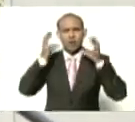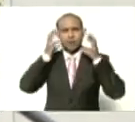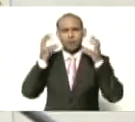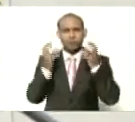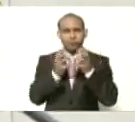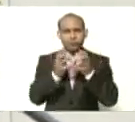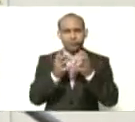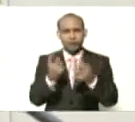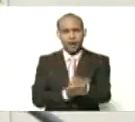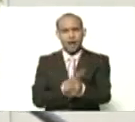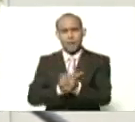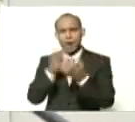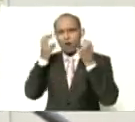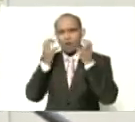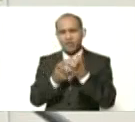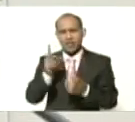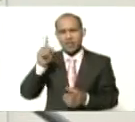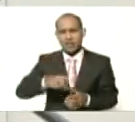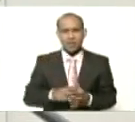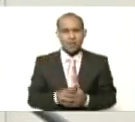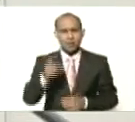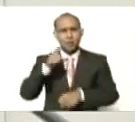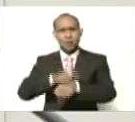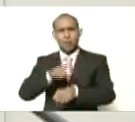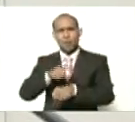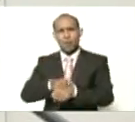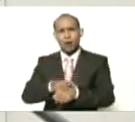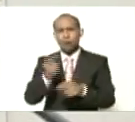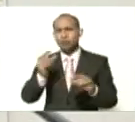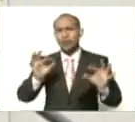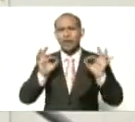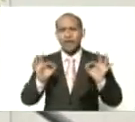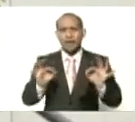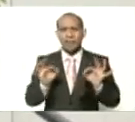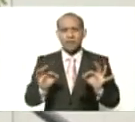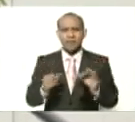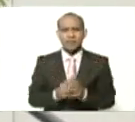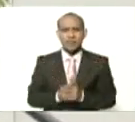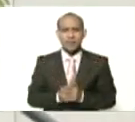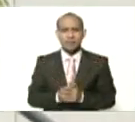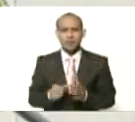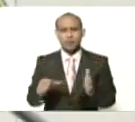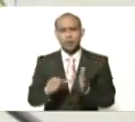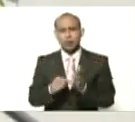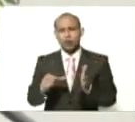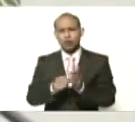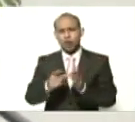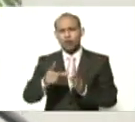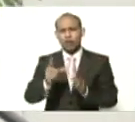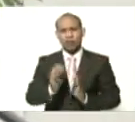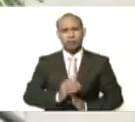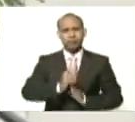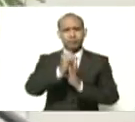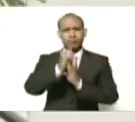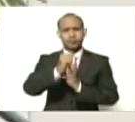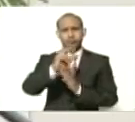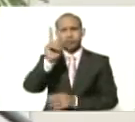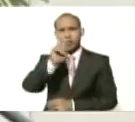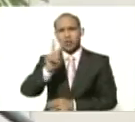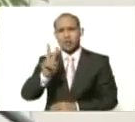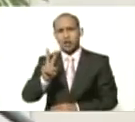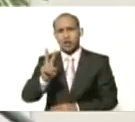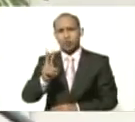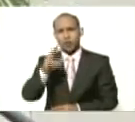Raúl Castro. Es un momento muy especial donde la delegación de Venezuela se siente